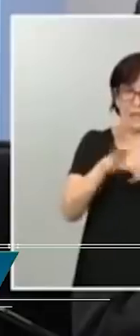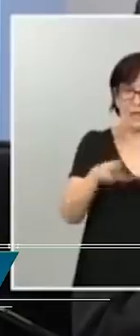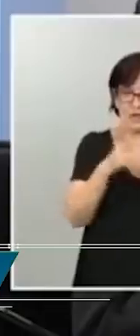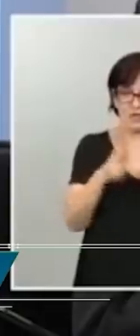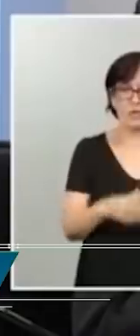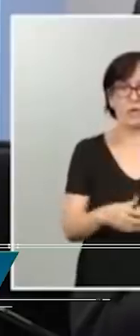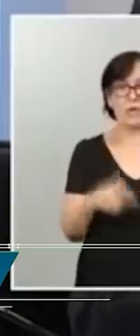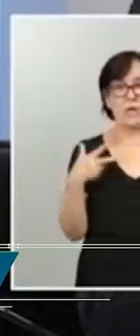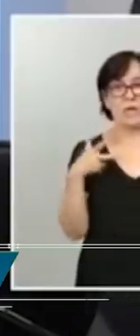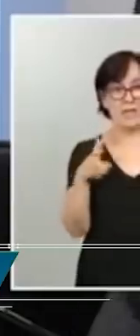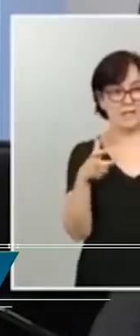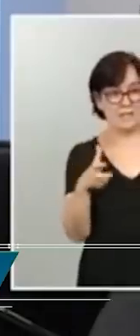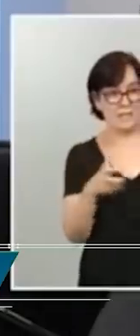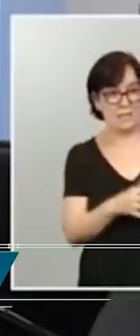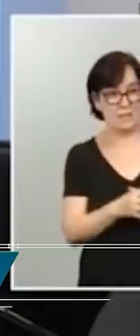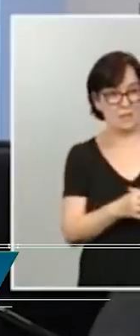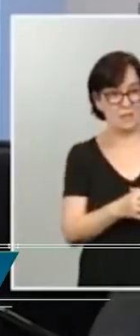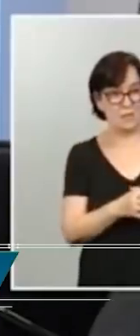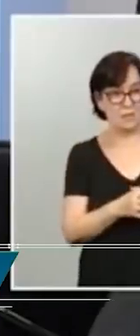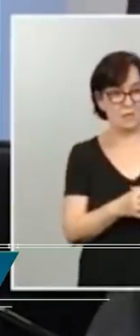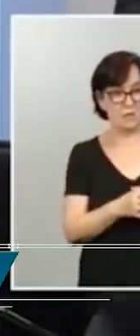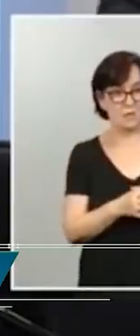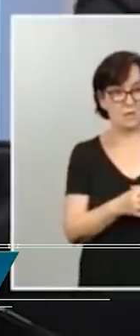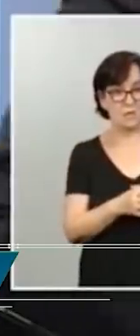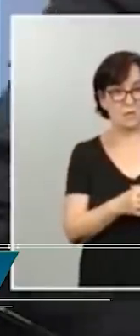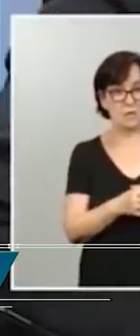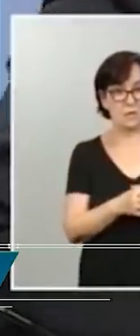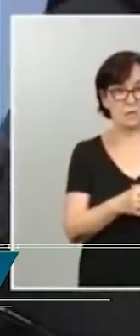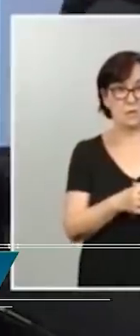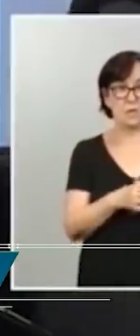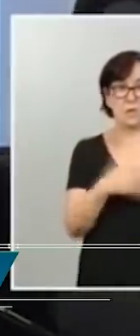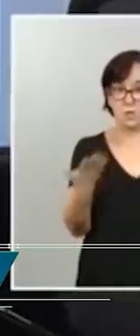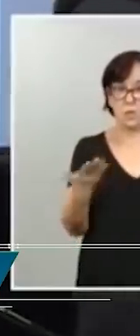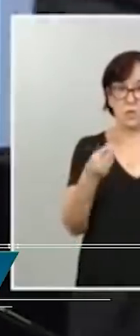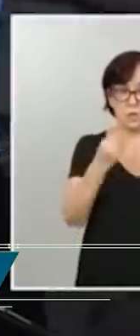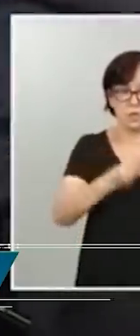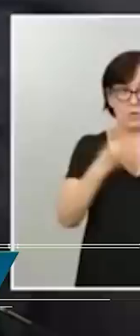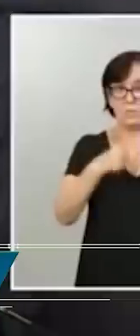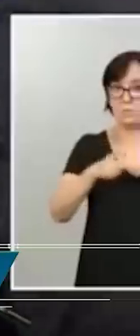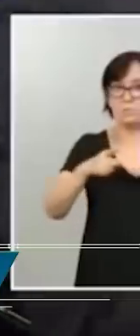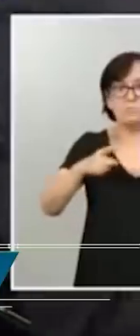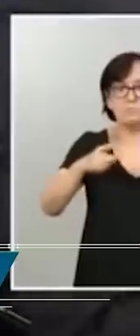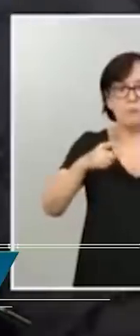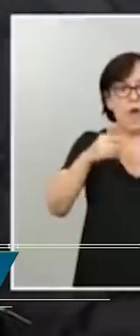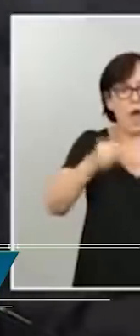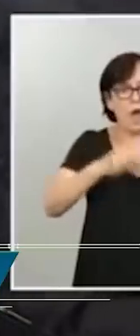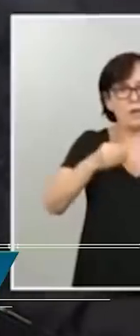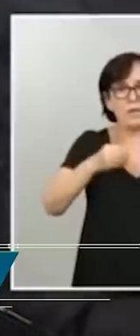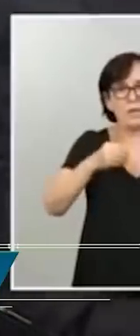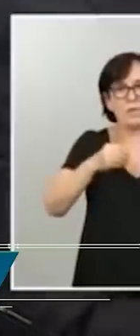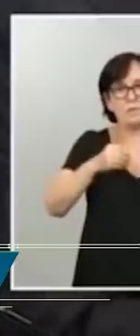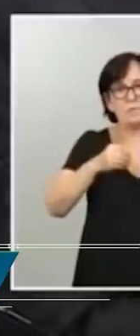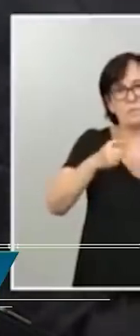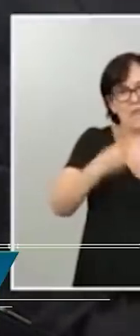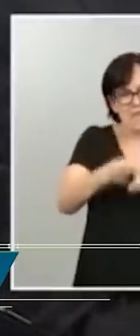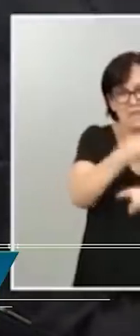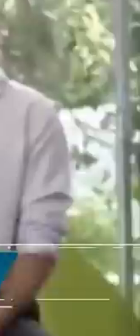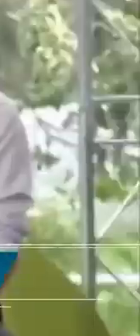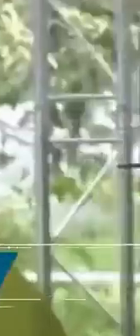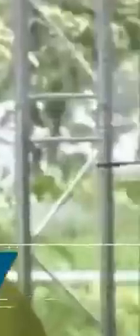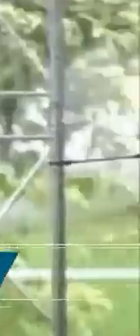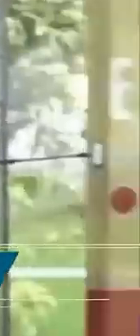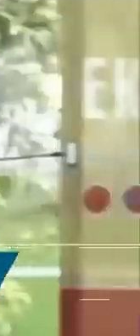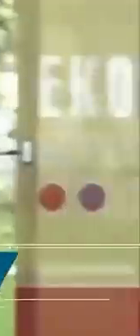ahora estamos viviendo lo de la tarjeta sin que el secuestro durante seis meses de dina books el hub